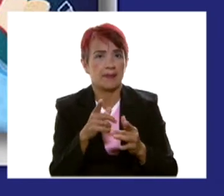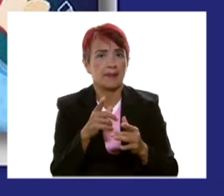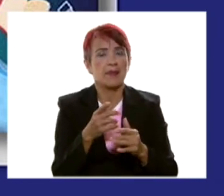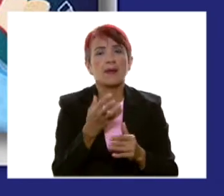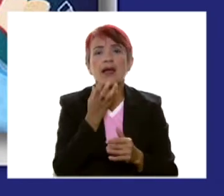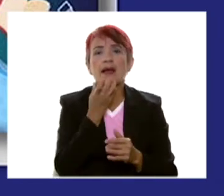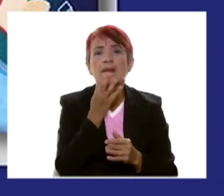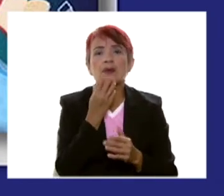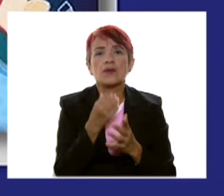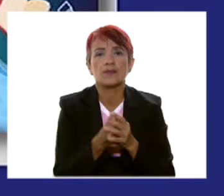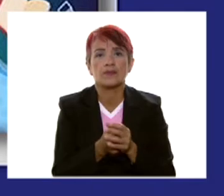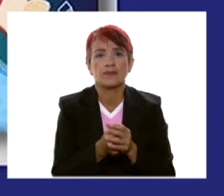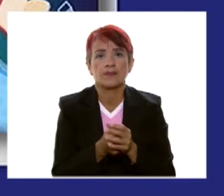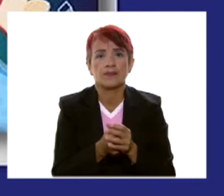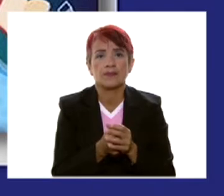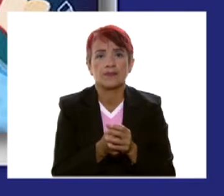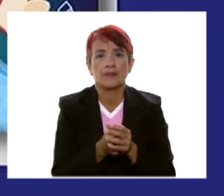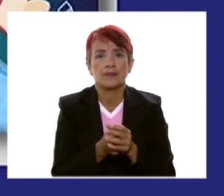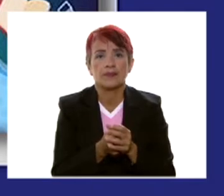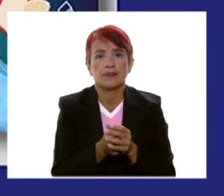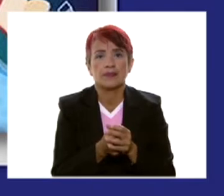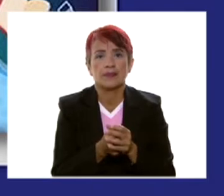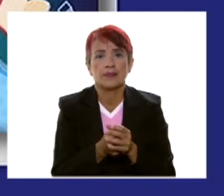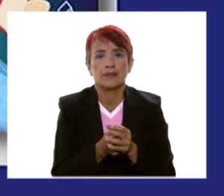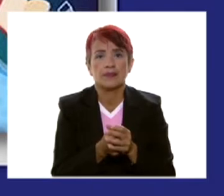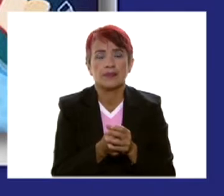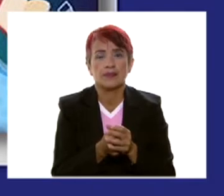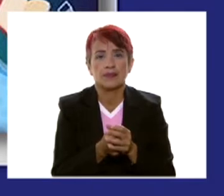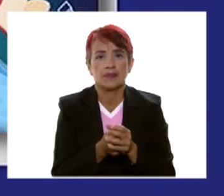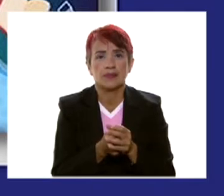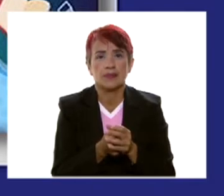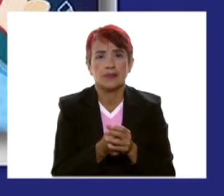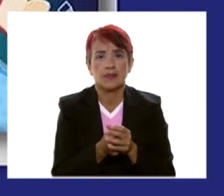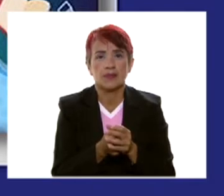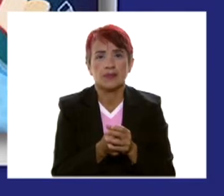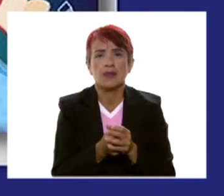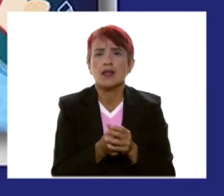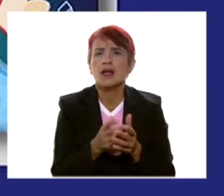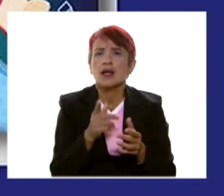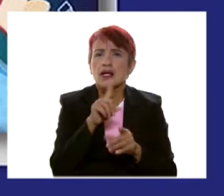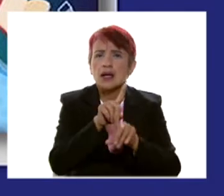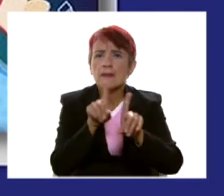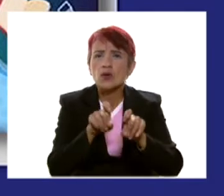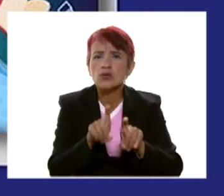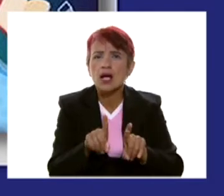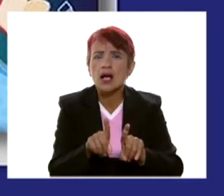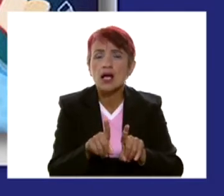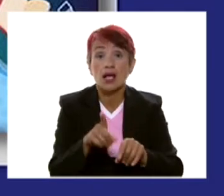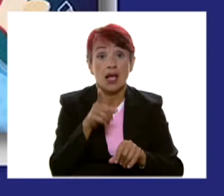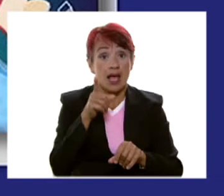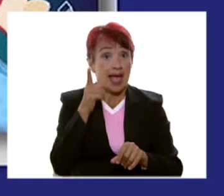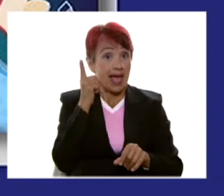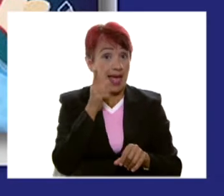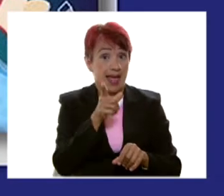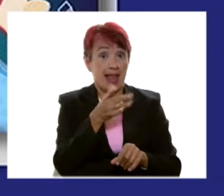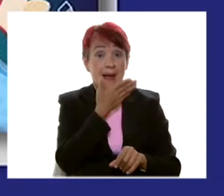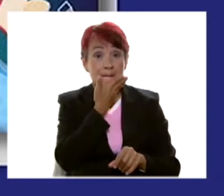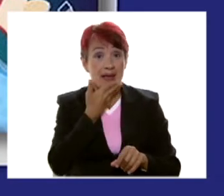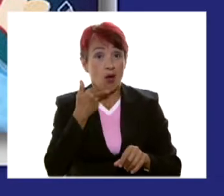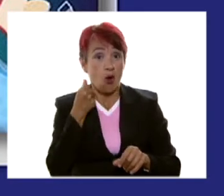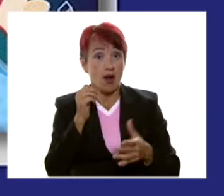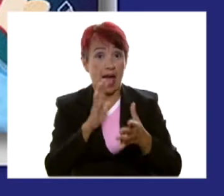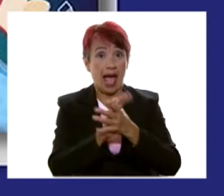menos, you are Catalina's best friend, right? ¿Okay? ¿Qué estoy preguntando? Eres la mejor amiga de Catalina,